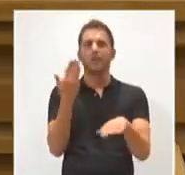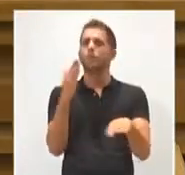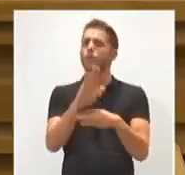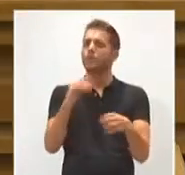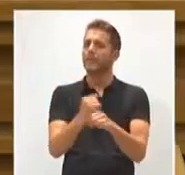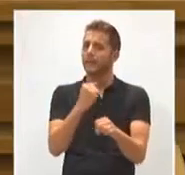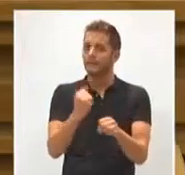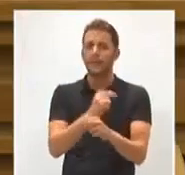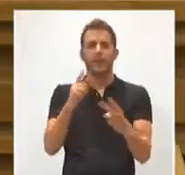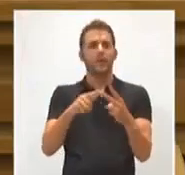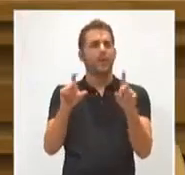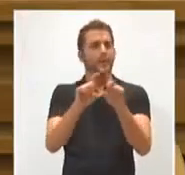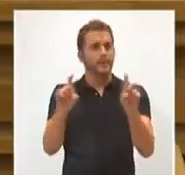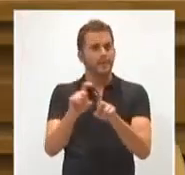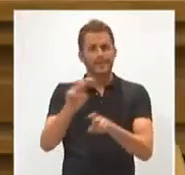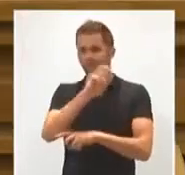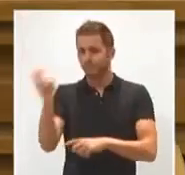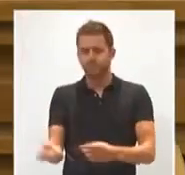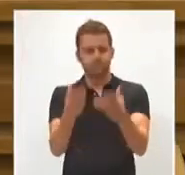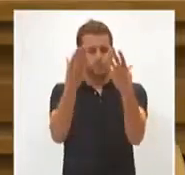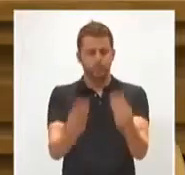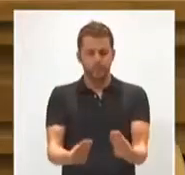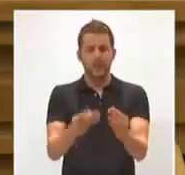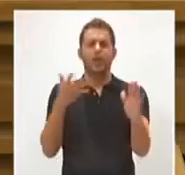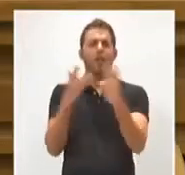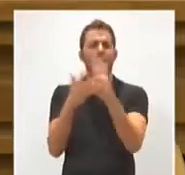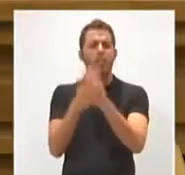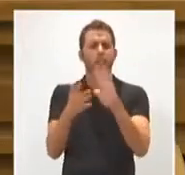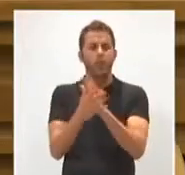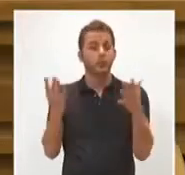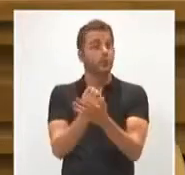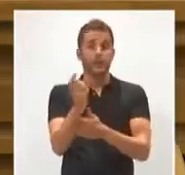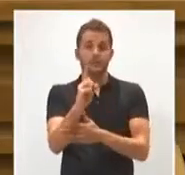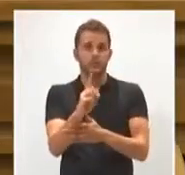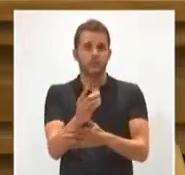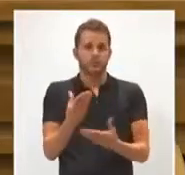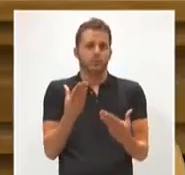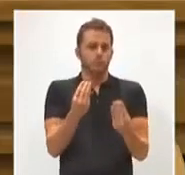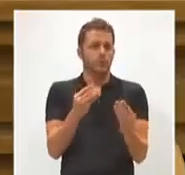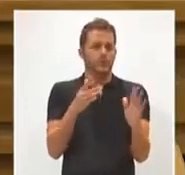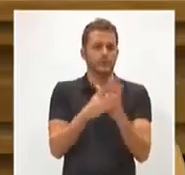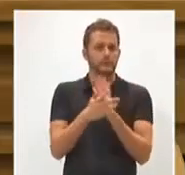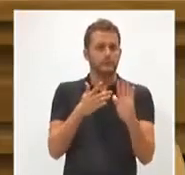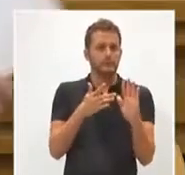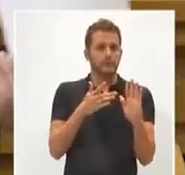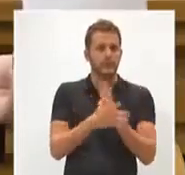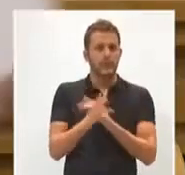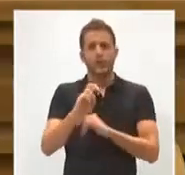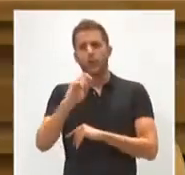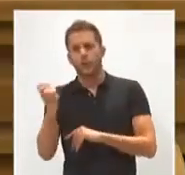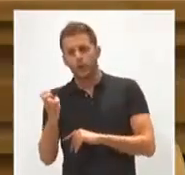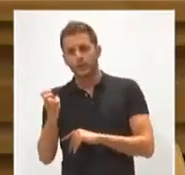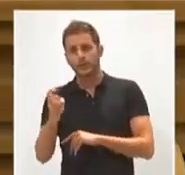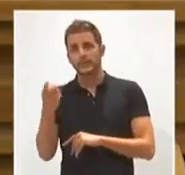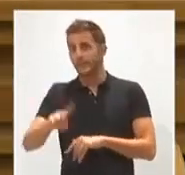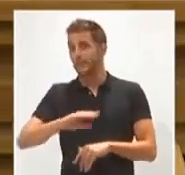tenemos muchísimas no les voy a dar todas pero sí muchas algunas otras muy importantes las vamos a ver mañana